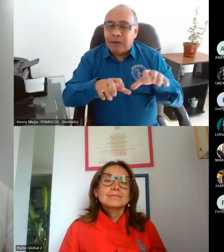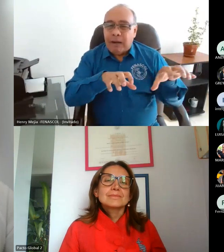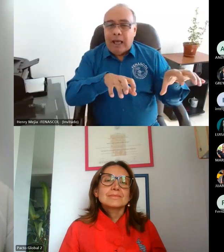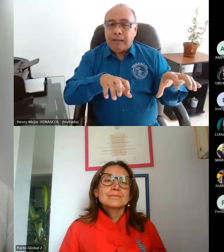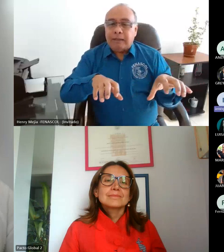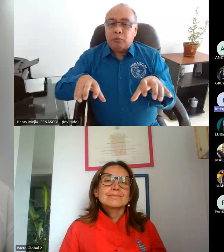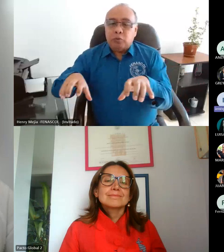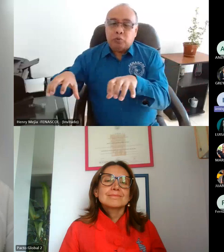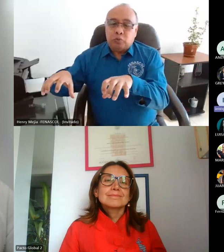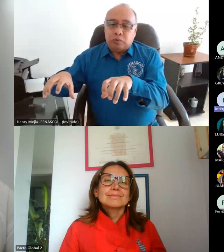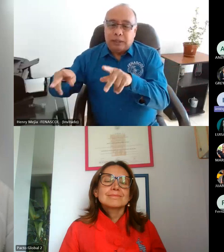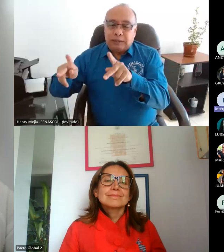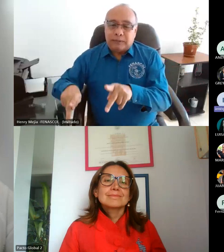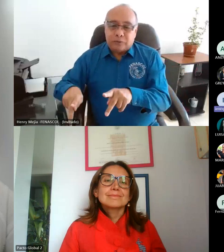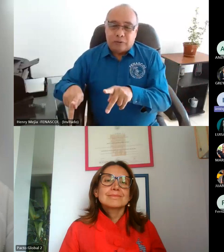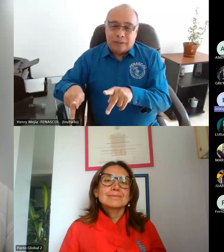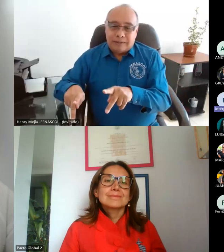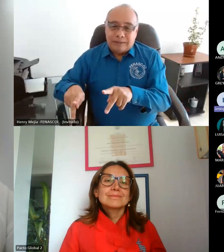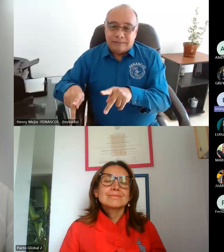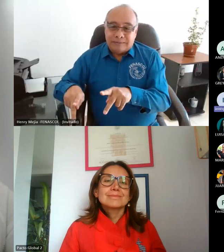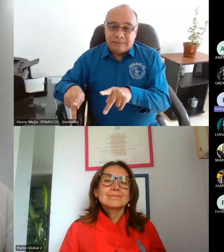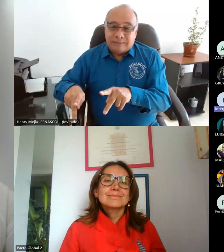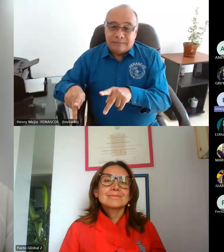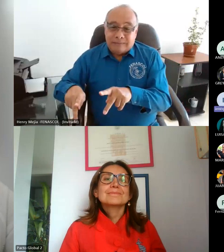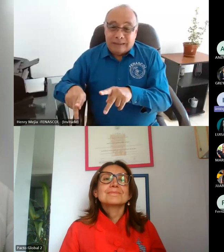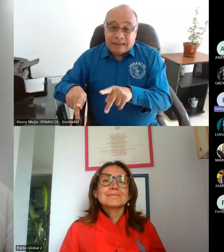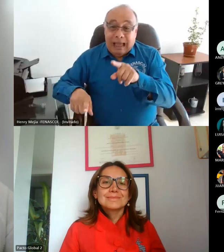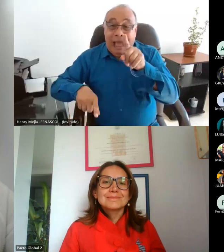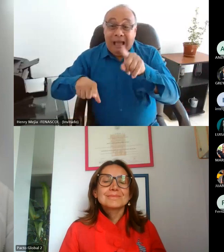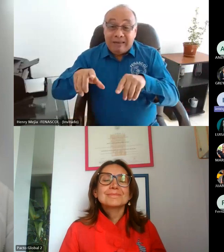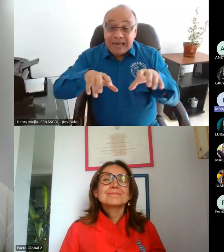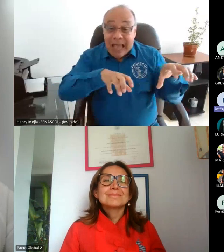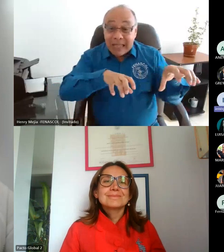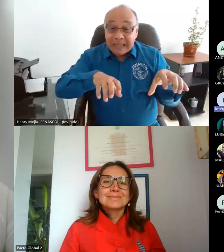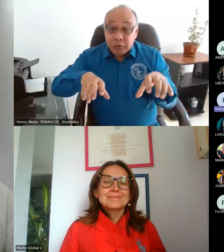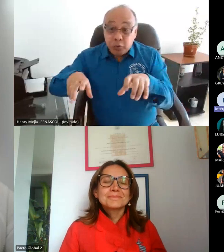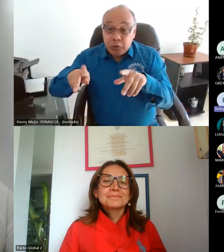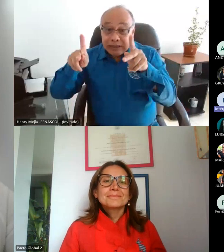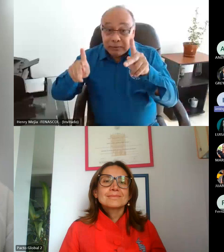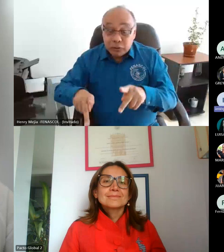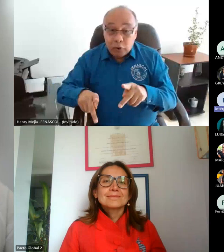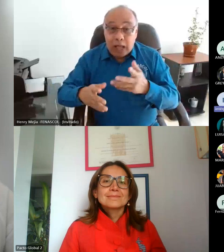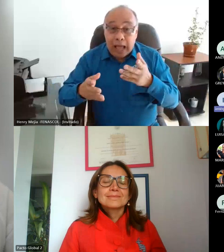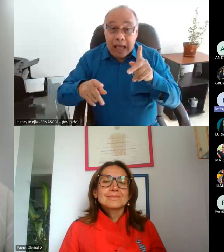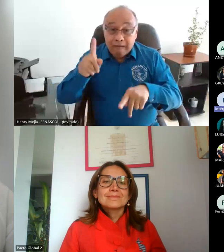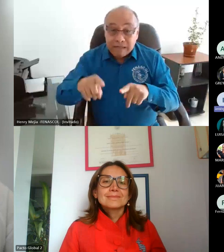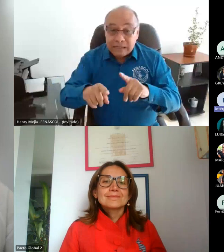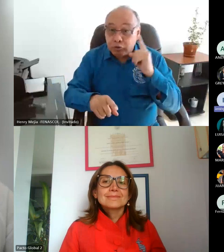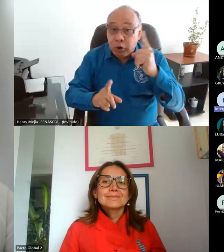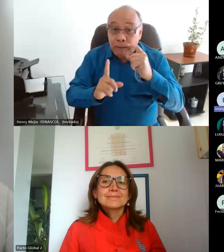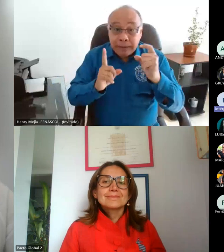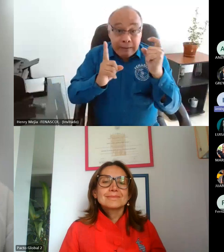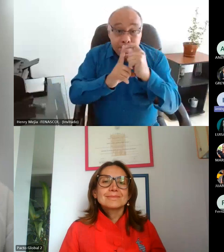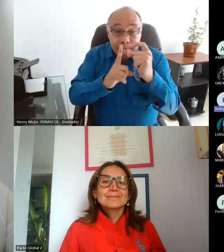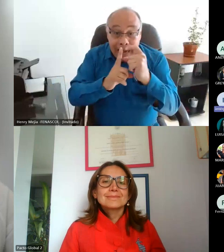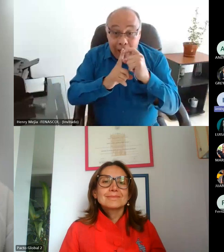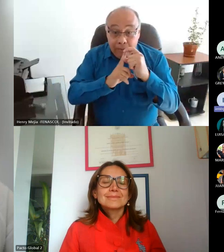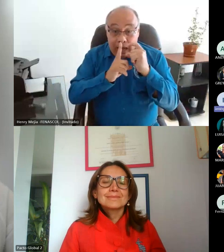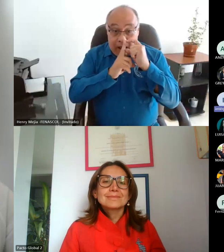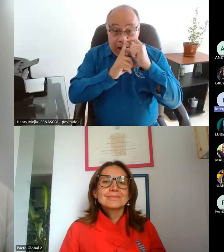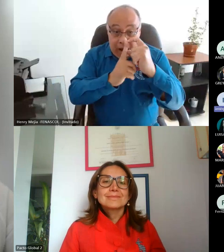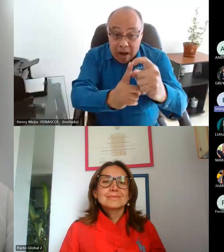es la principal Barrera es la actitudinal encontramos unas actitudes en las personas